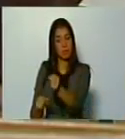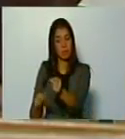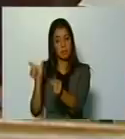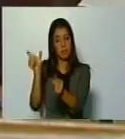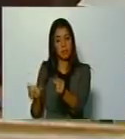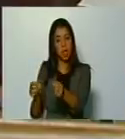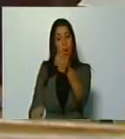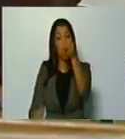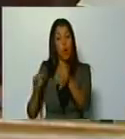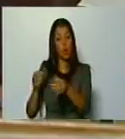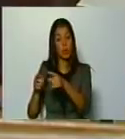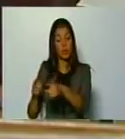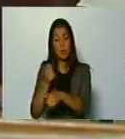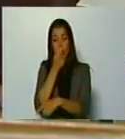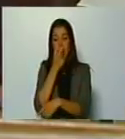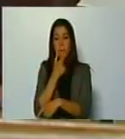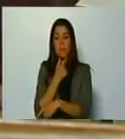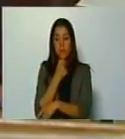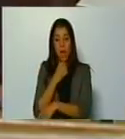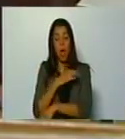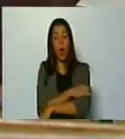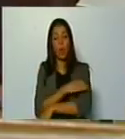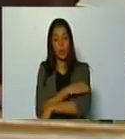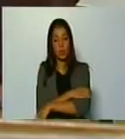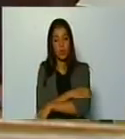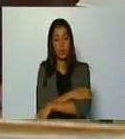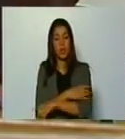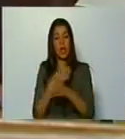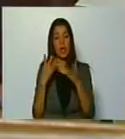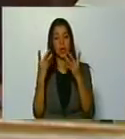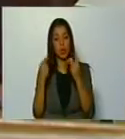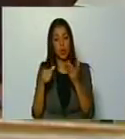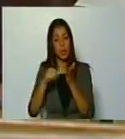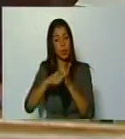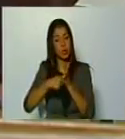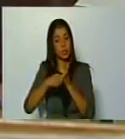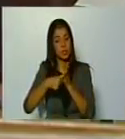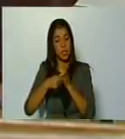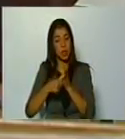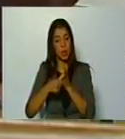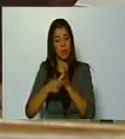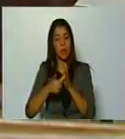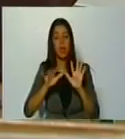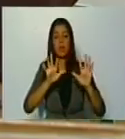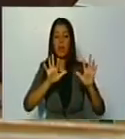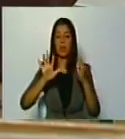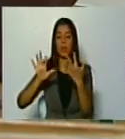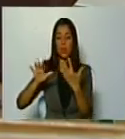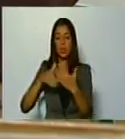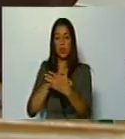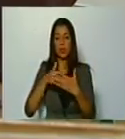ciudadano Freddy Alejandro Guevara Cortés, titular de la cédula de identidad número